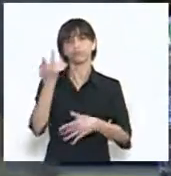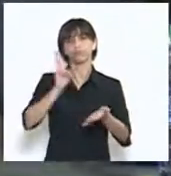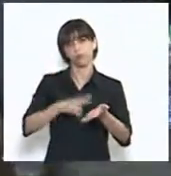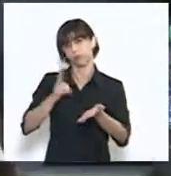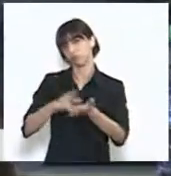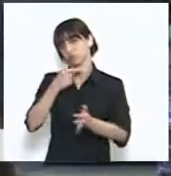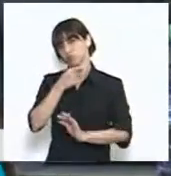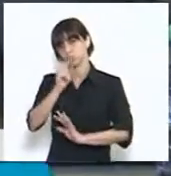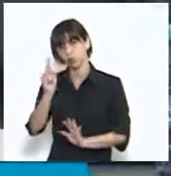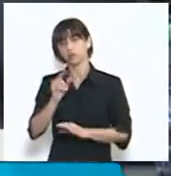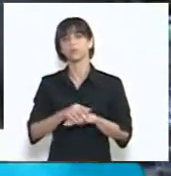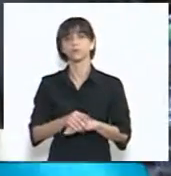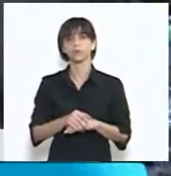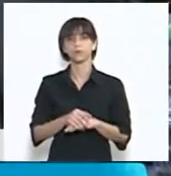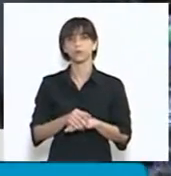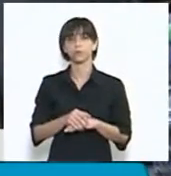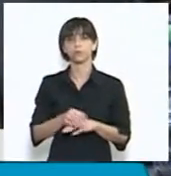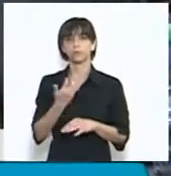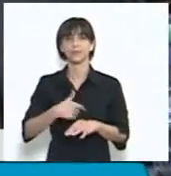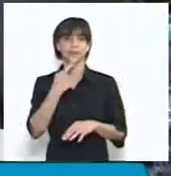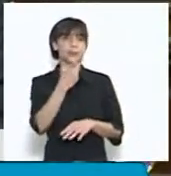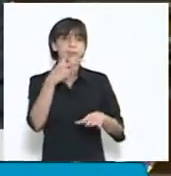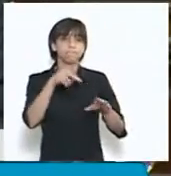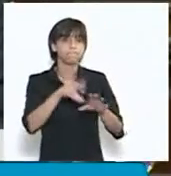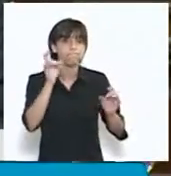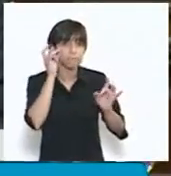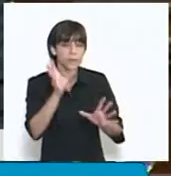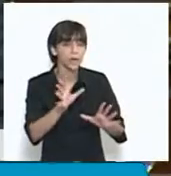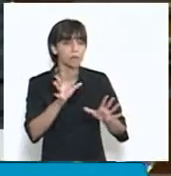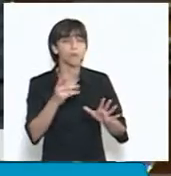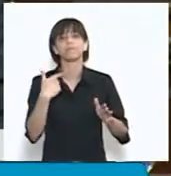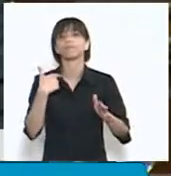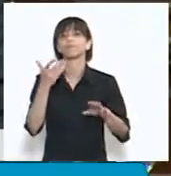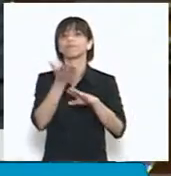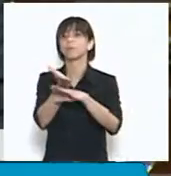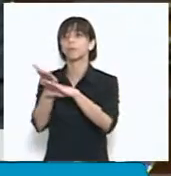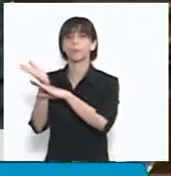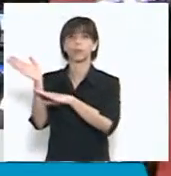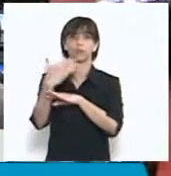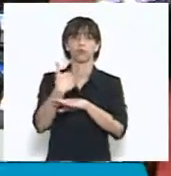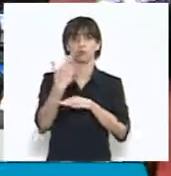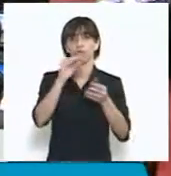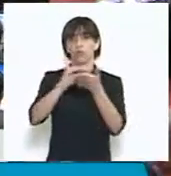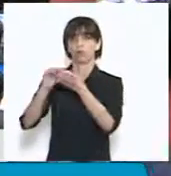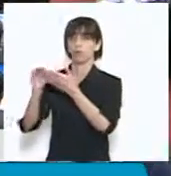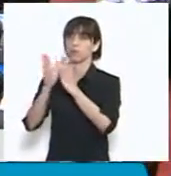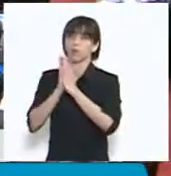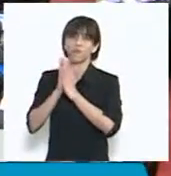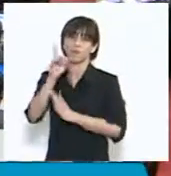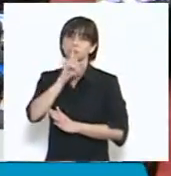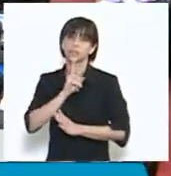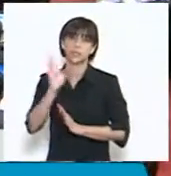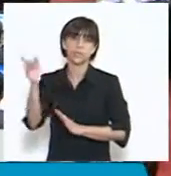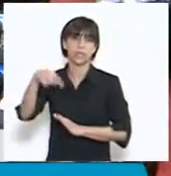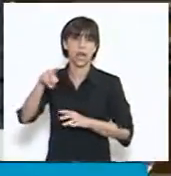y también tener mucho cuidado. Disculpe, diputado, les voy a pedir por favor que hagan silencio y que